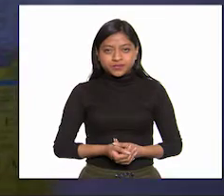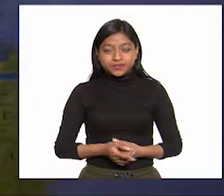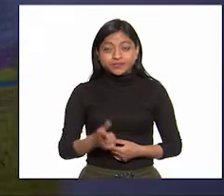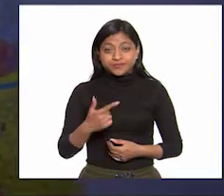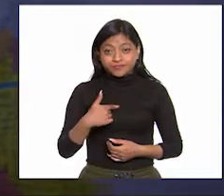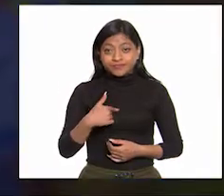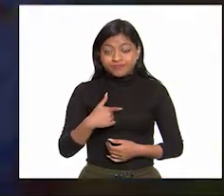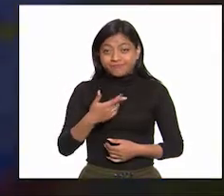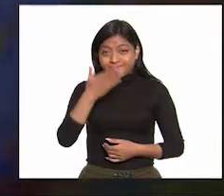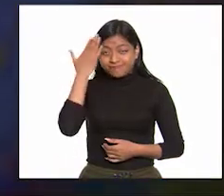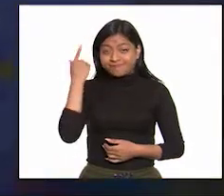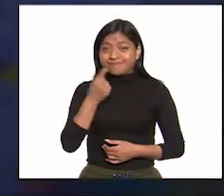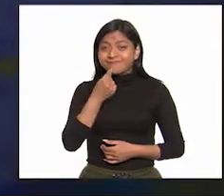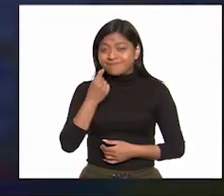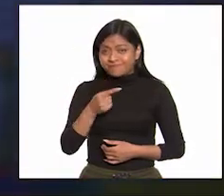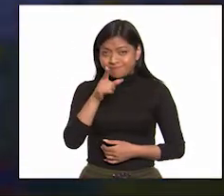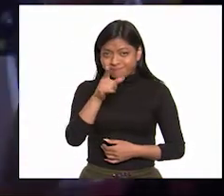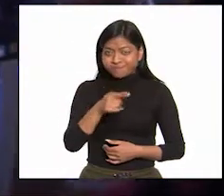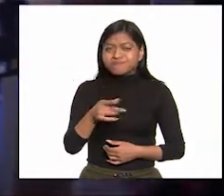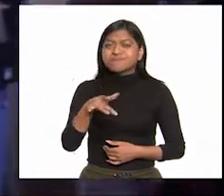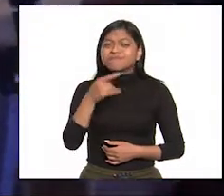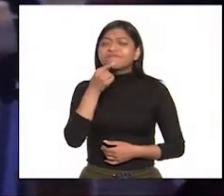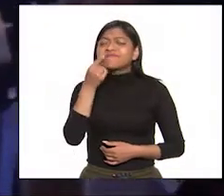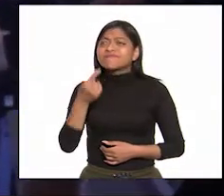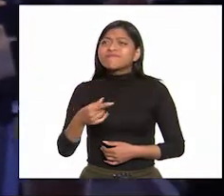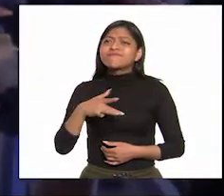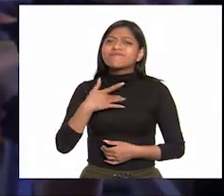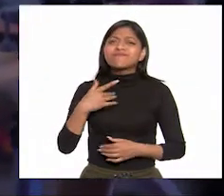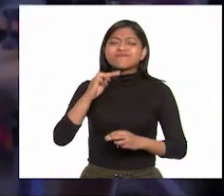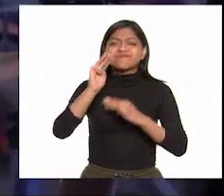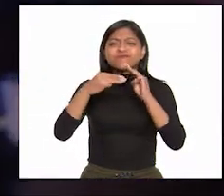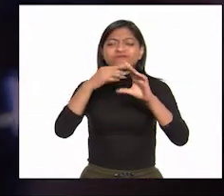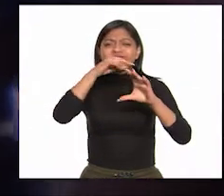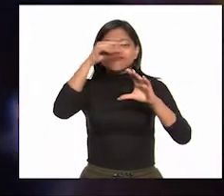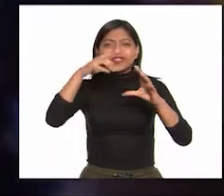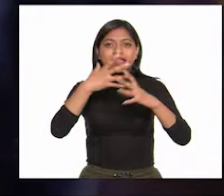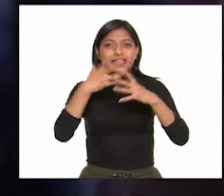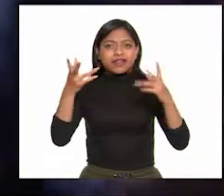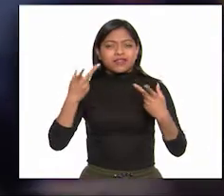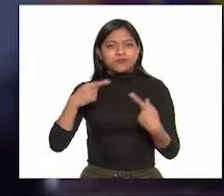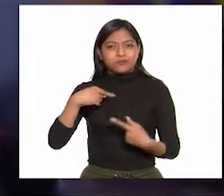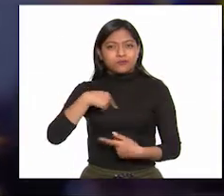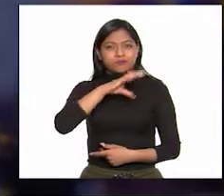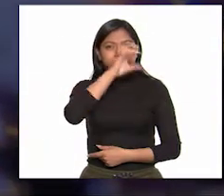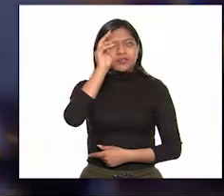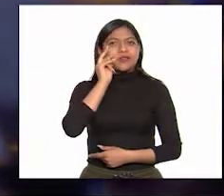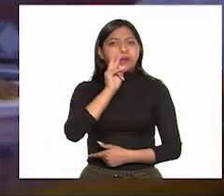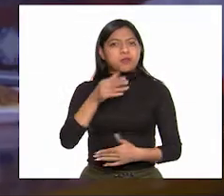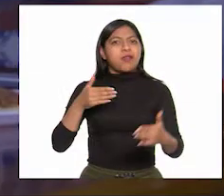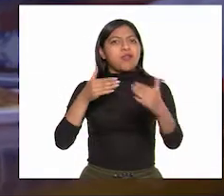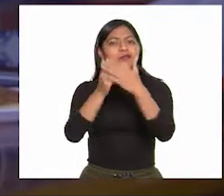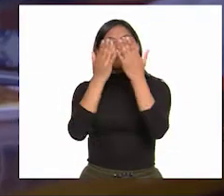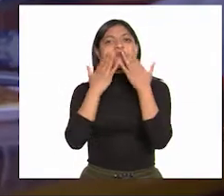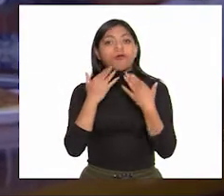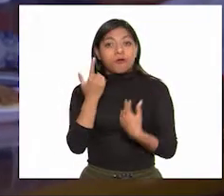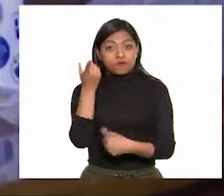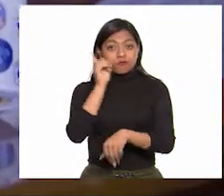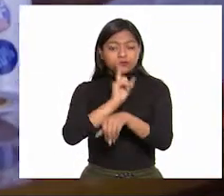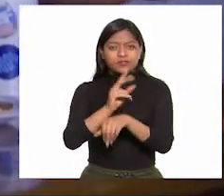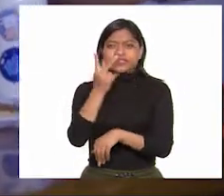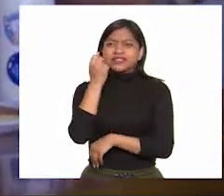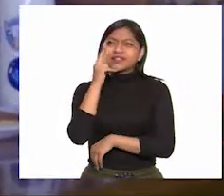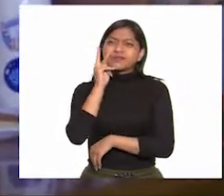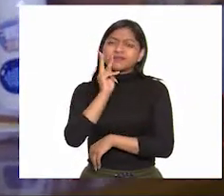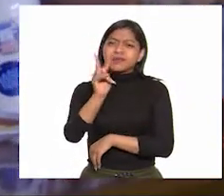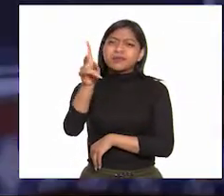Cuando eres pequeña, el mundo parece ser inmenso, pero para mí fue el cielo el que me hizo entender que no había límites. Un día en la televisión